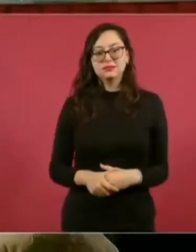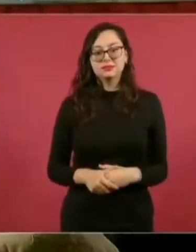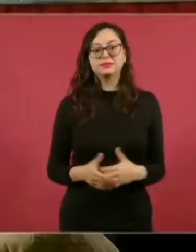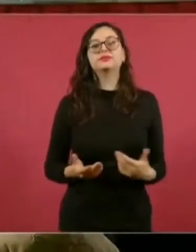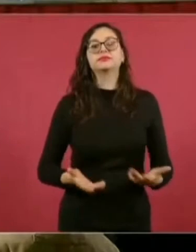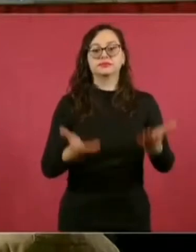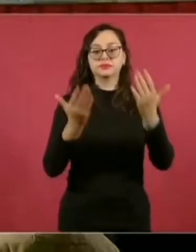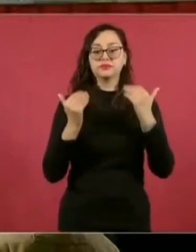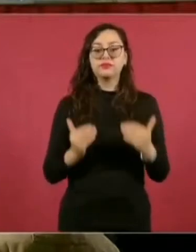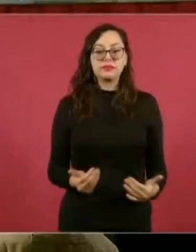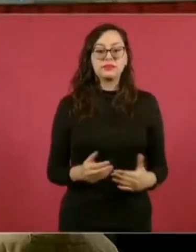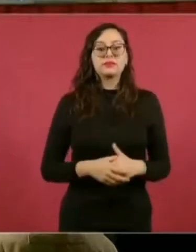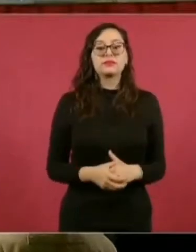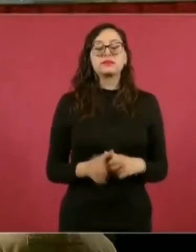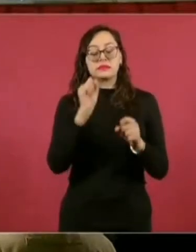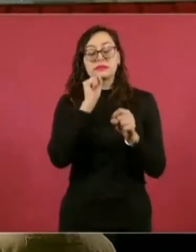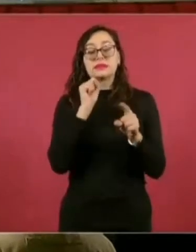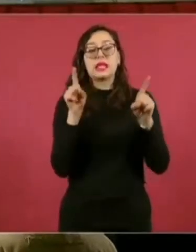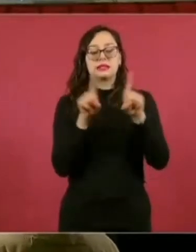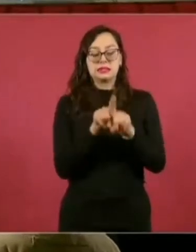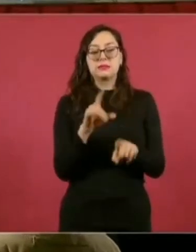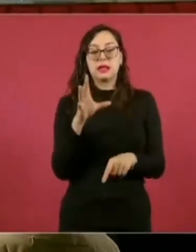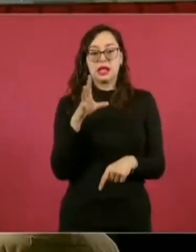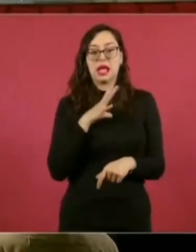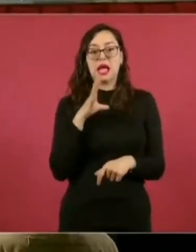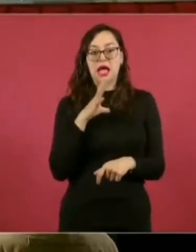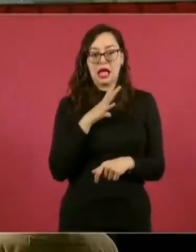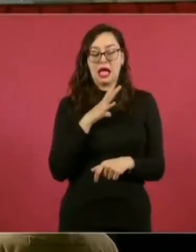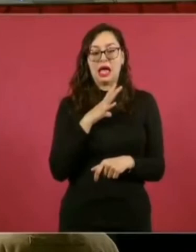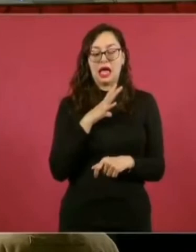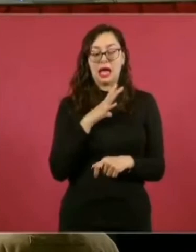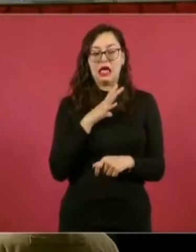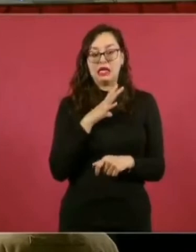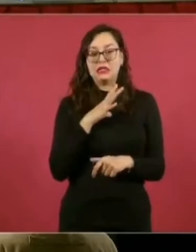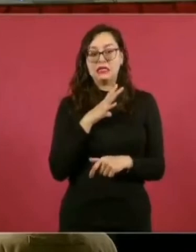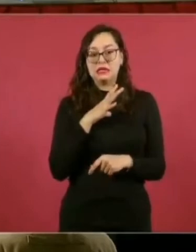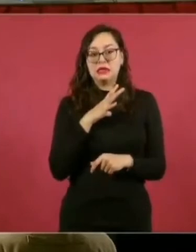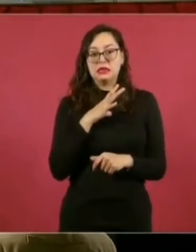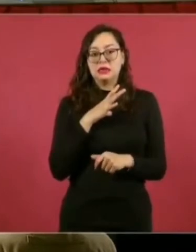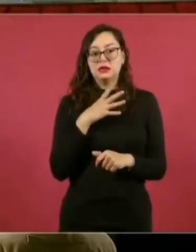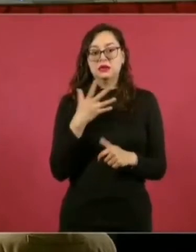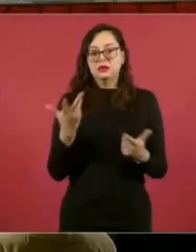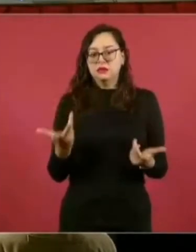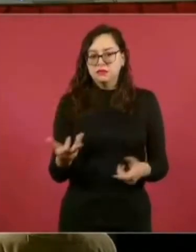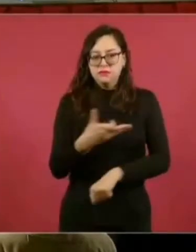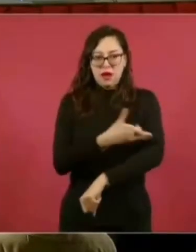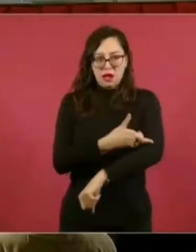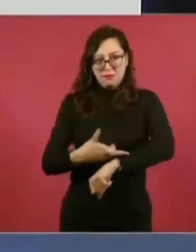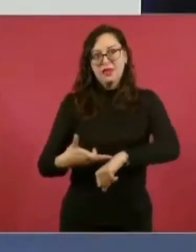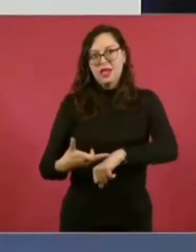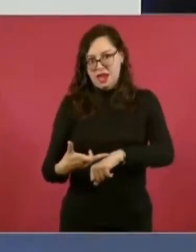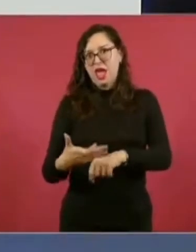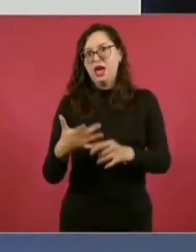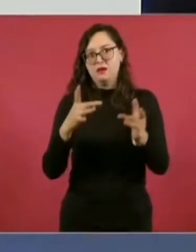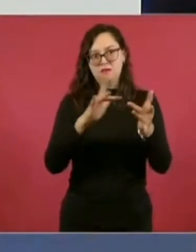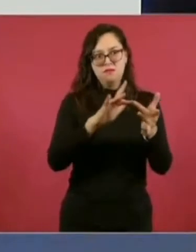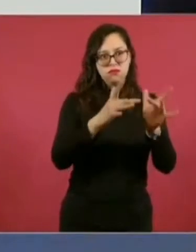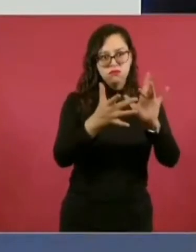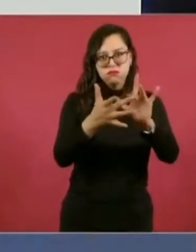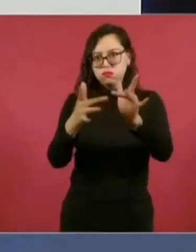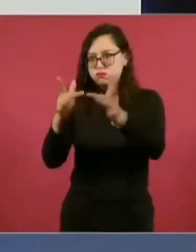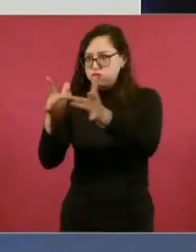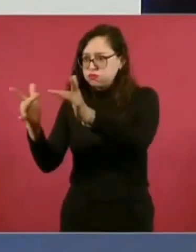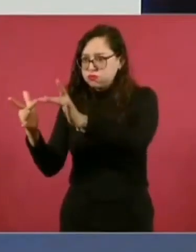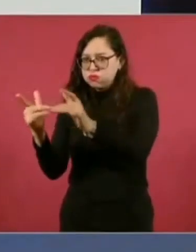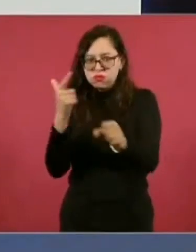Adelante. También podemos ver el enorme entramado de familiares que participan en el Poder